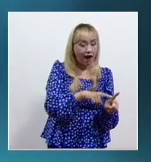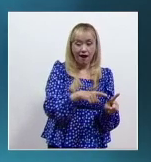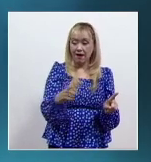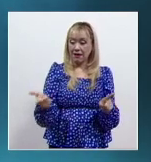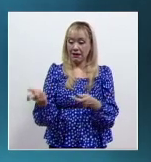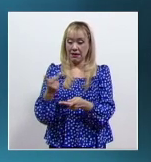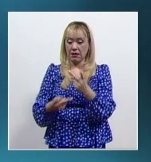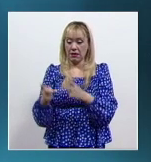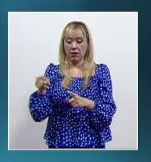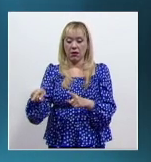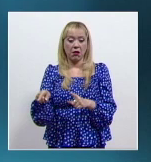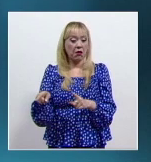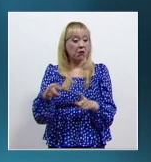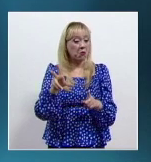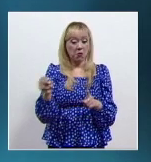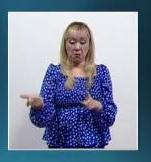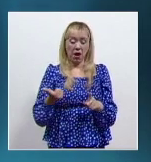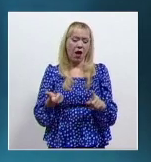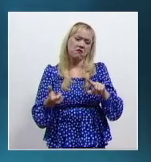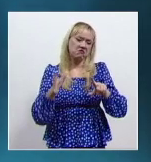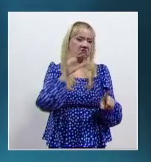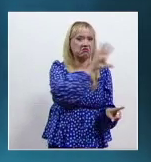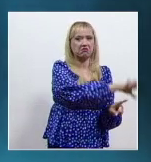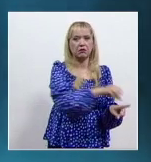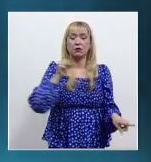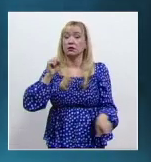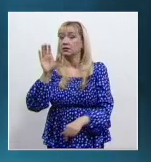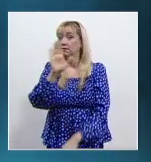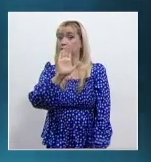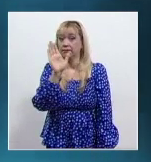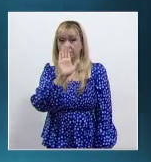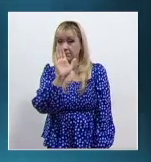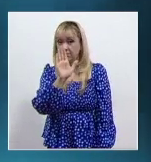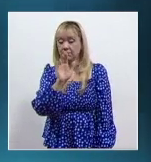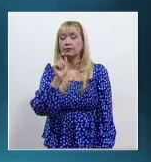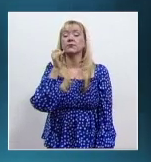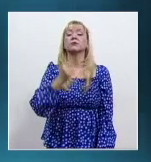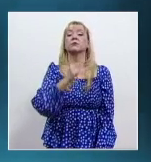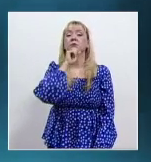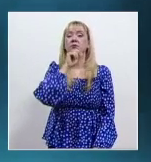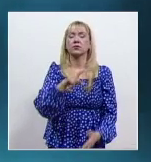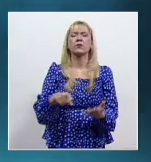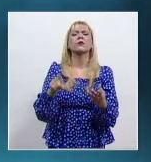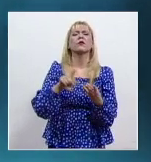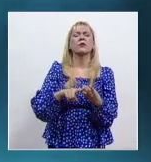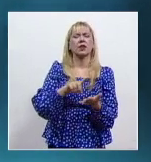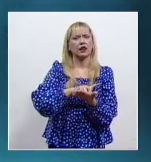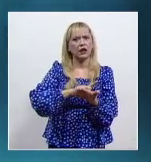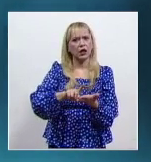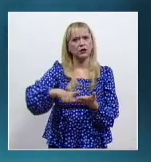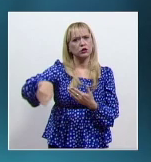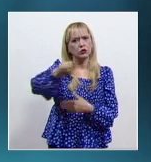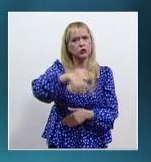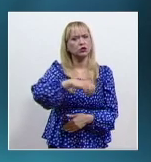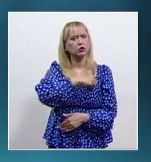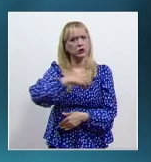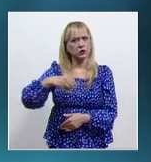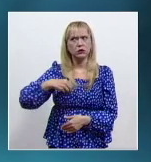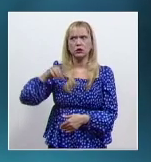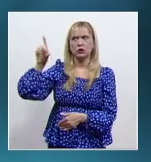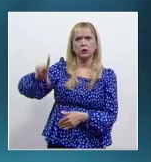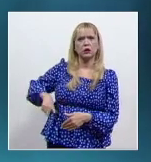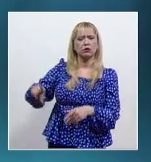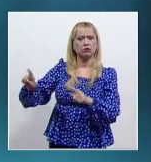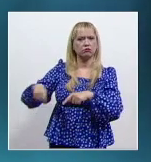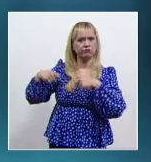préstamo. Además, un criterio que establece que la seguridad social forma parte del derecho a la justicia y que es obligación del Estado